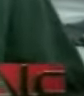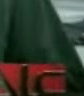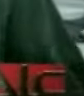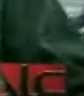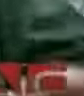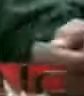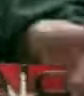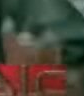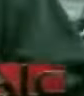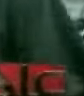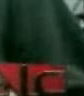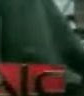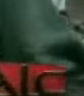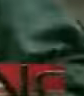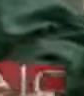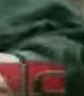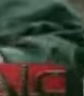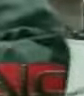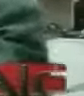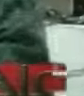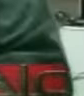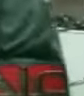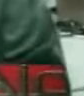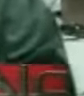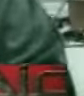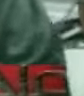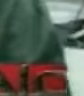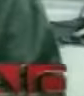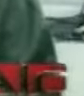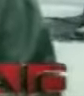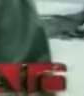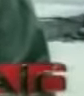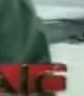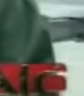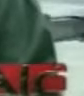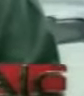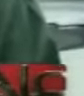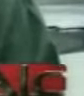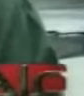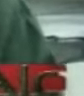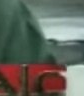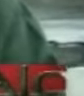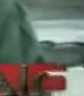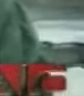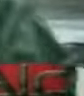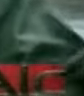y en el talento frei te toca toca guitarra